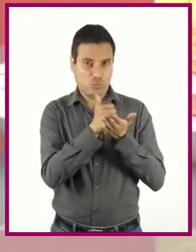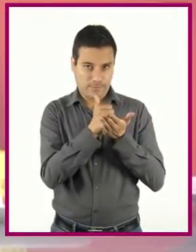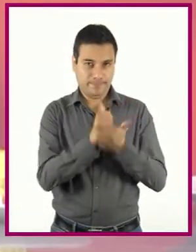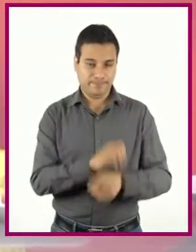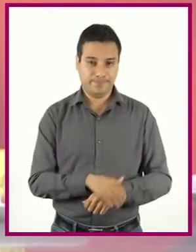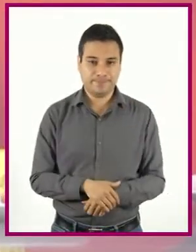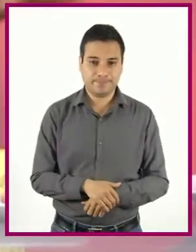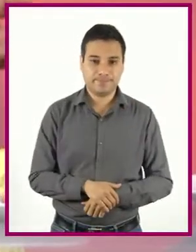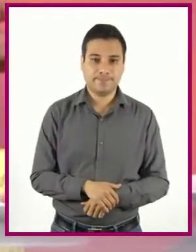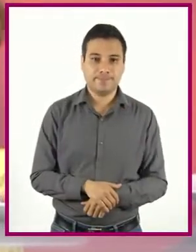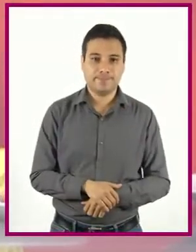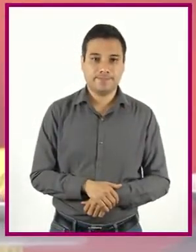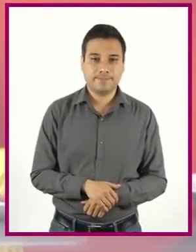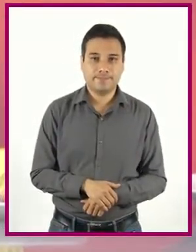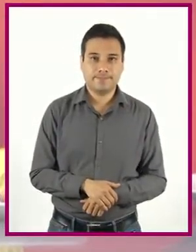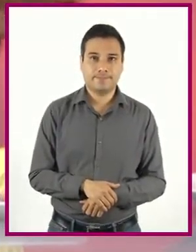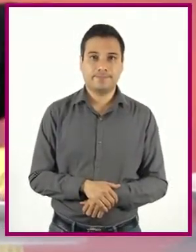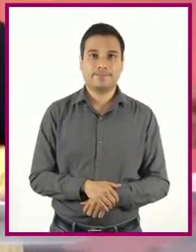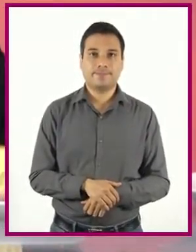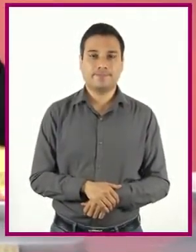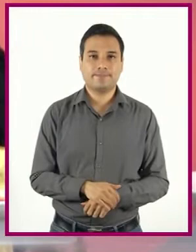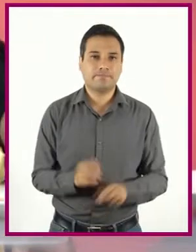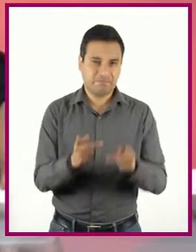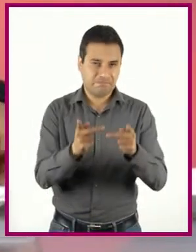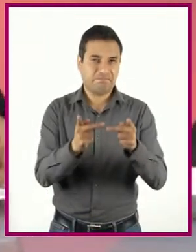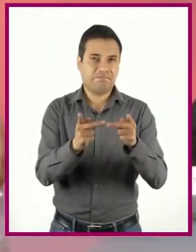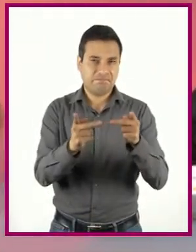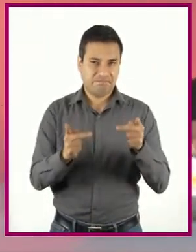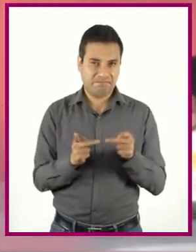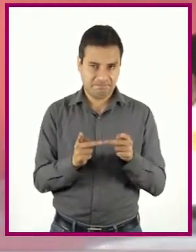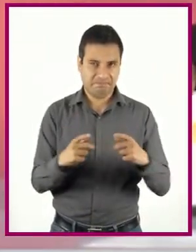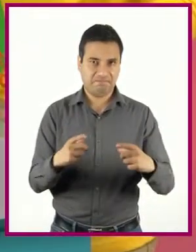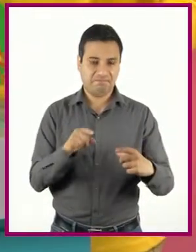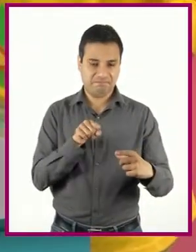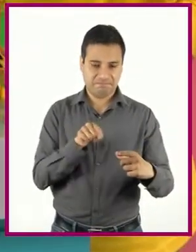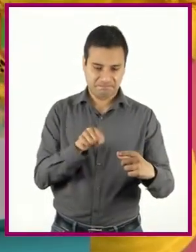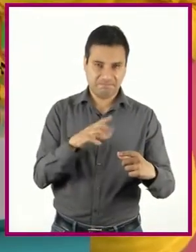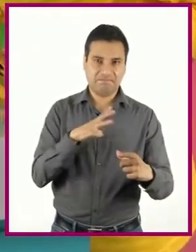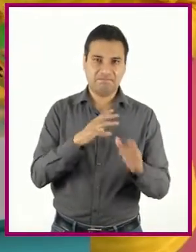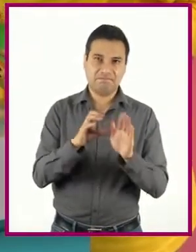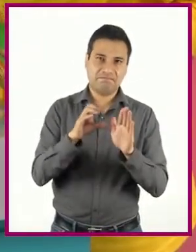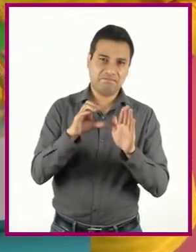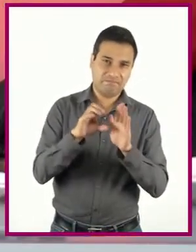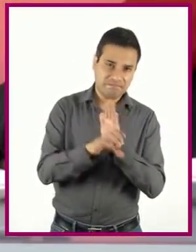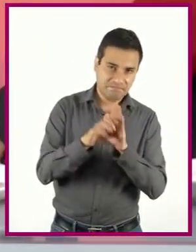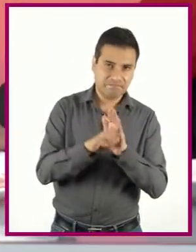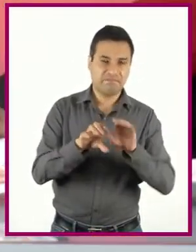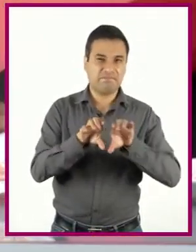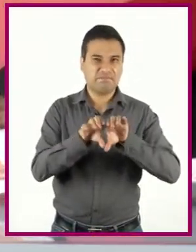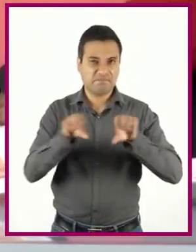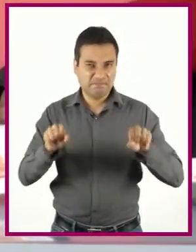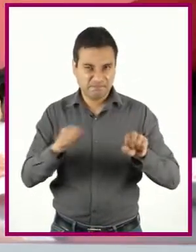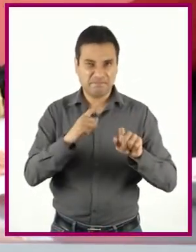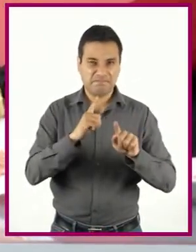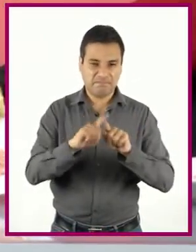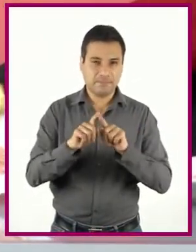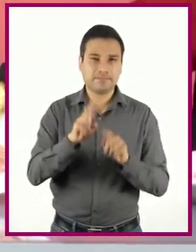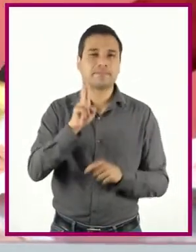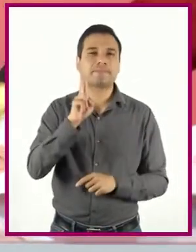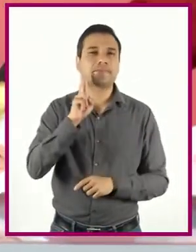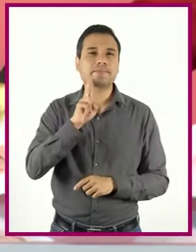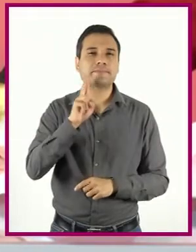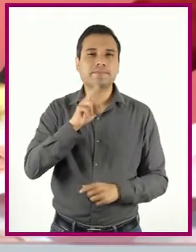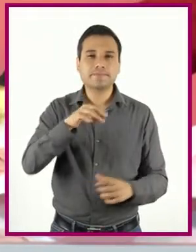Colocamos las muestras de los embutidos en platos y agregamos gotas de tintura de yodo y comparamos con